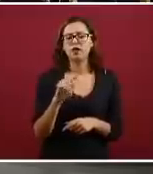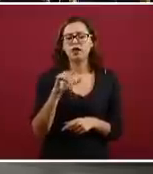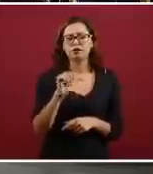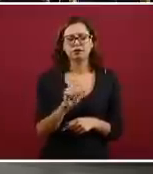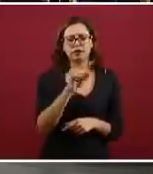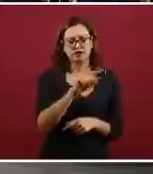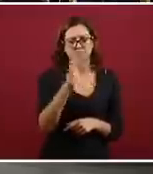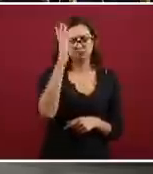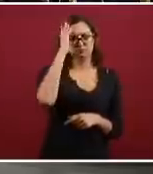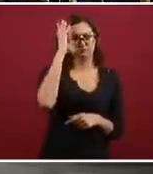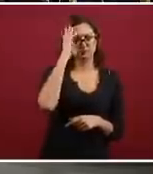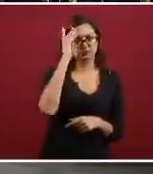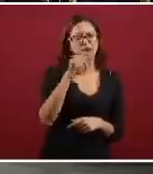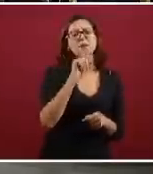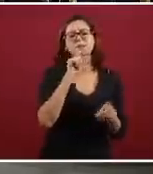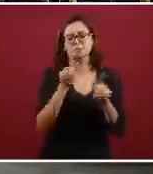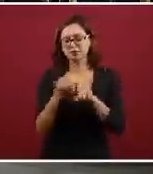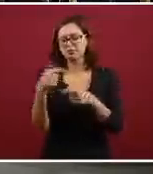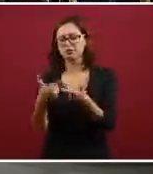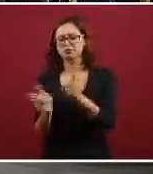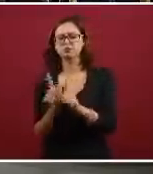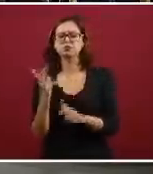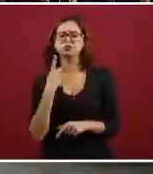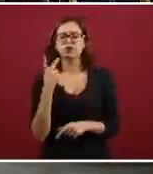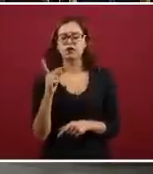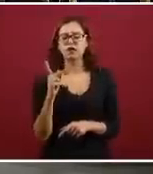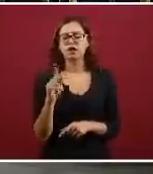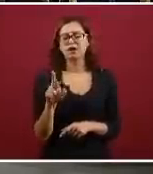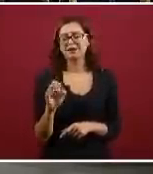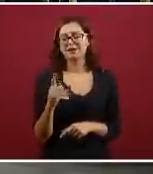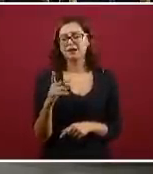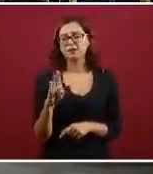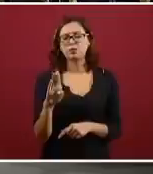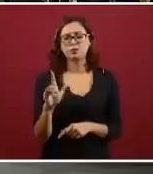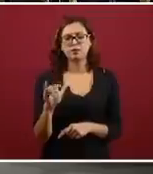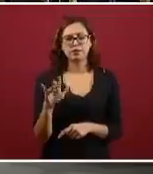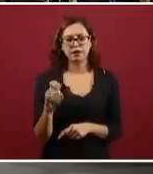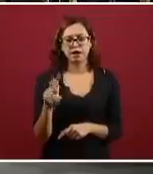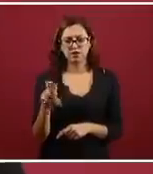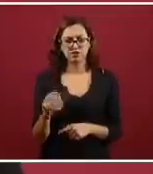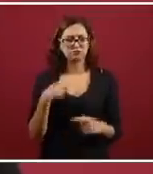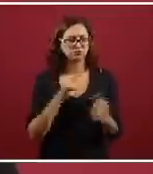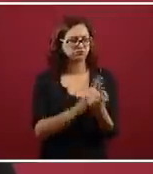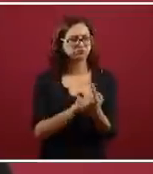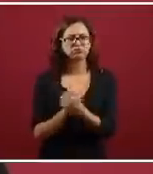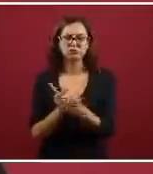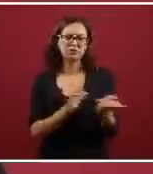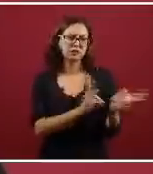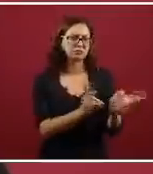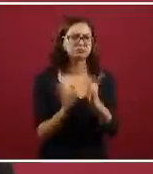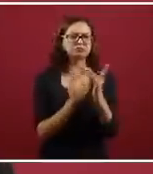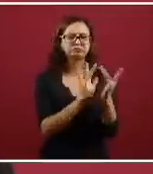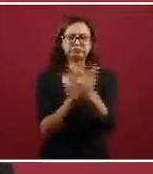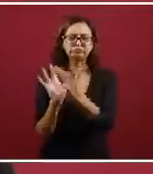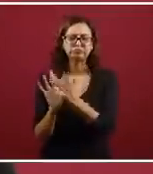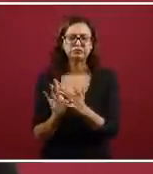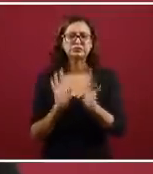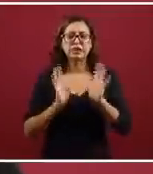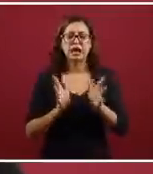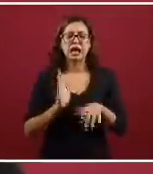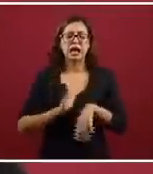y desde luego del Partido Republicano en Estados Unidos sobre este tema, y he dejado en